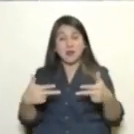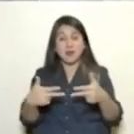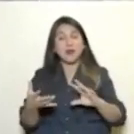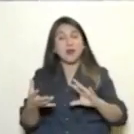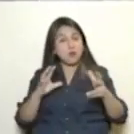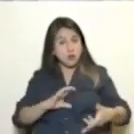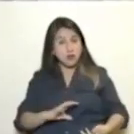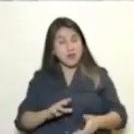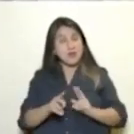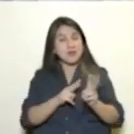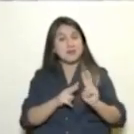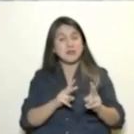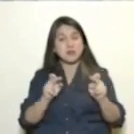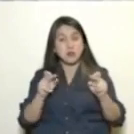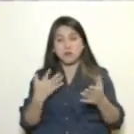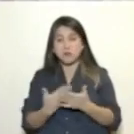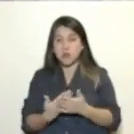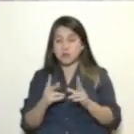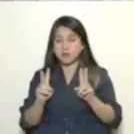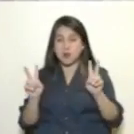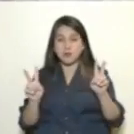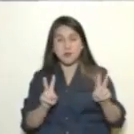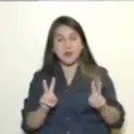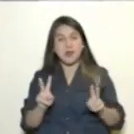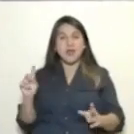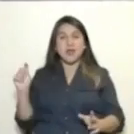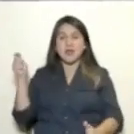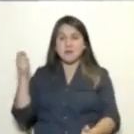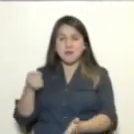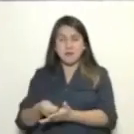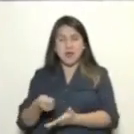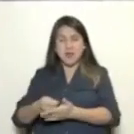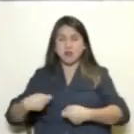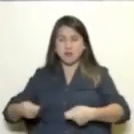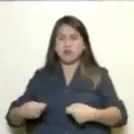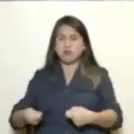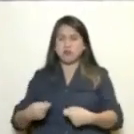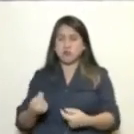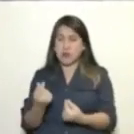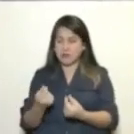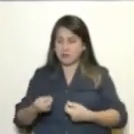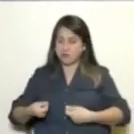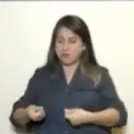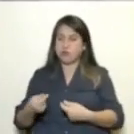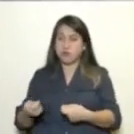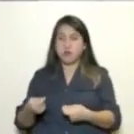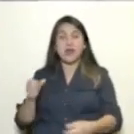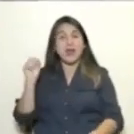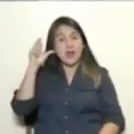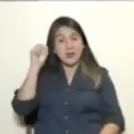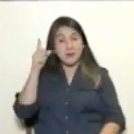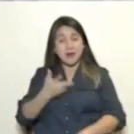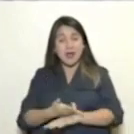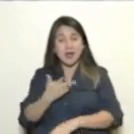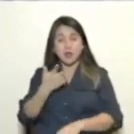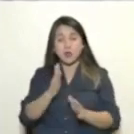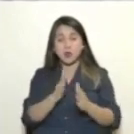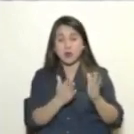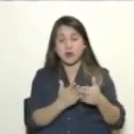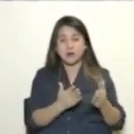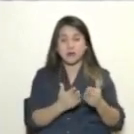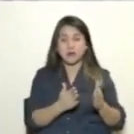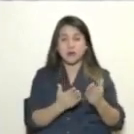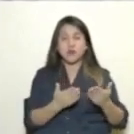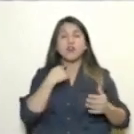Mundial se hizo la paz y le hicieron pagar tales costos a Alemania, hay un librito ahí de Lord Keynes,